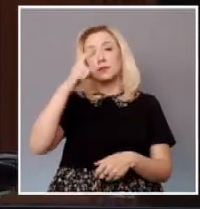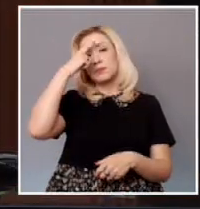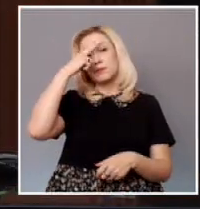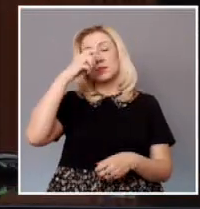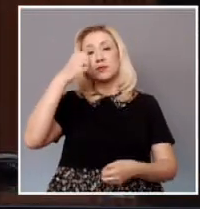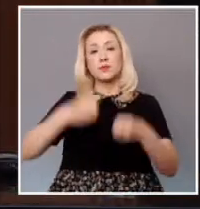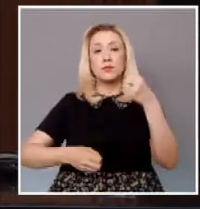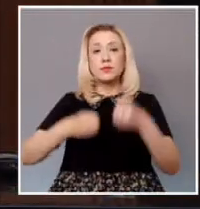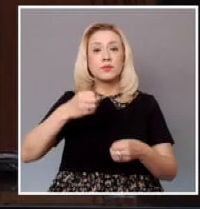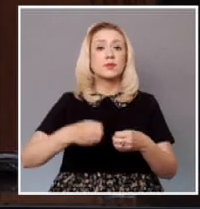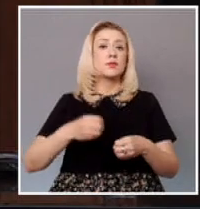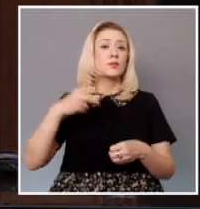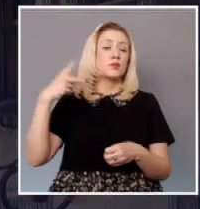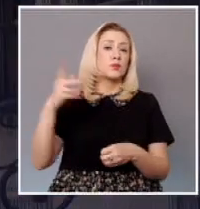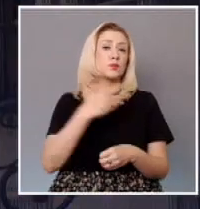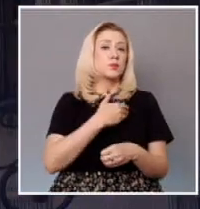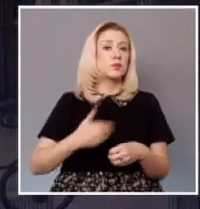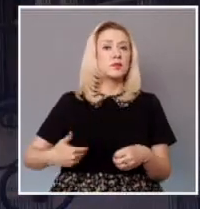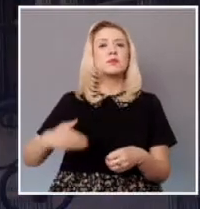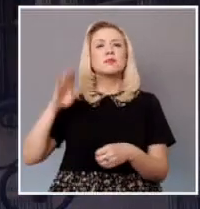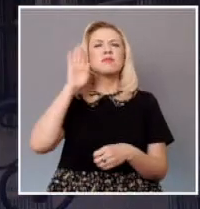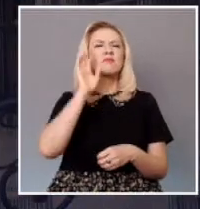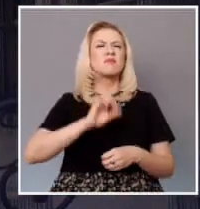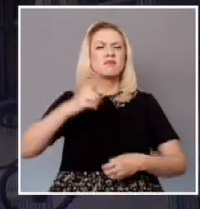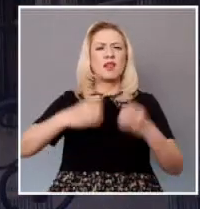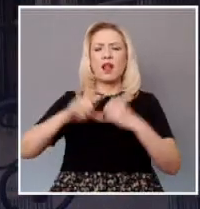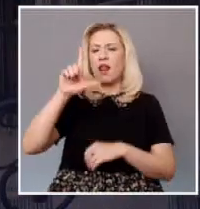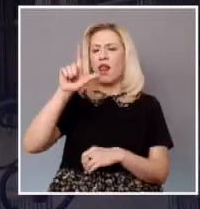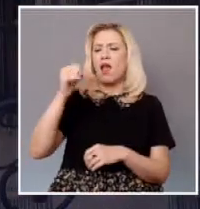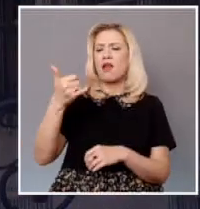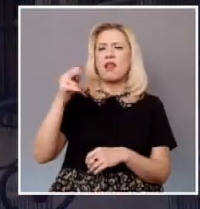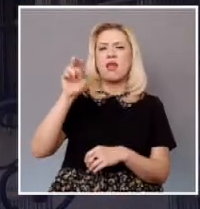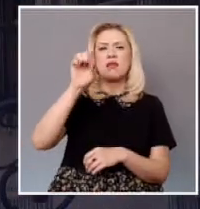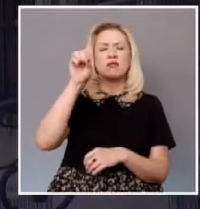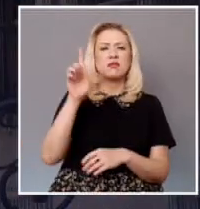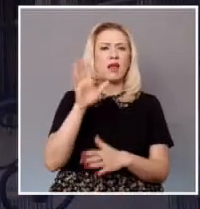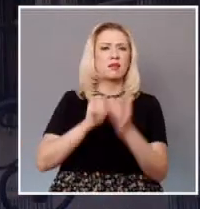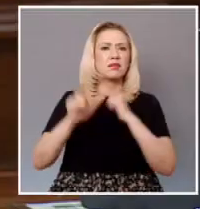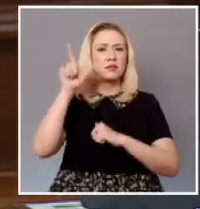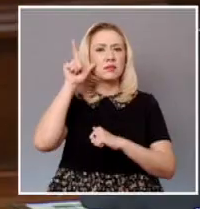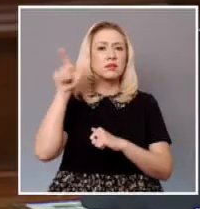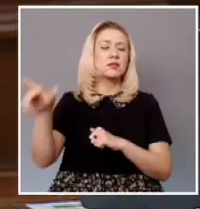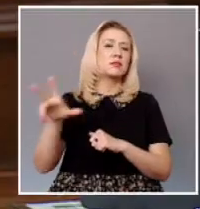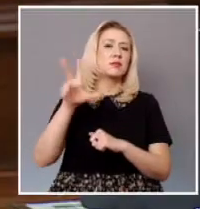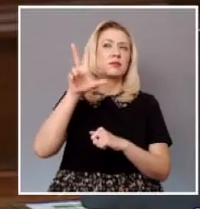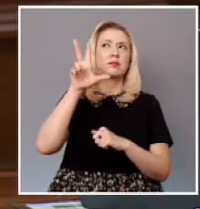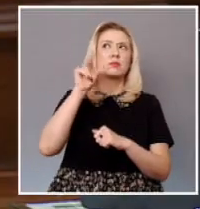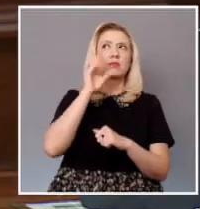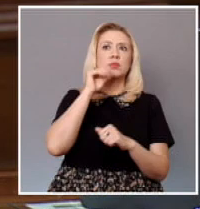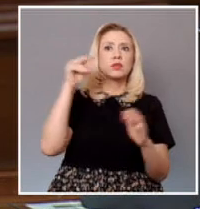Federal para que el ministro Javier Lainez Potisek no conociera de la acción de inconstitucionalidad